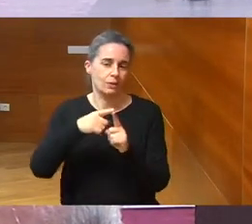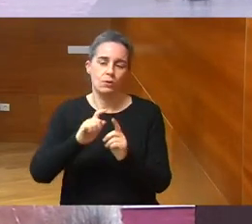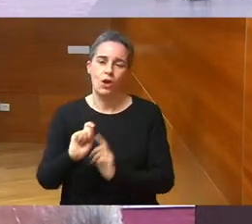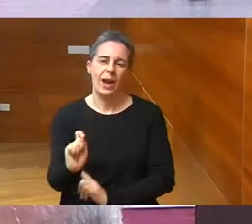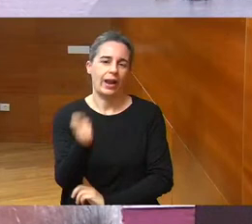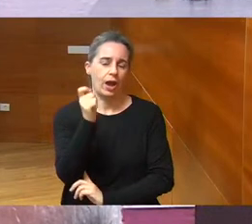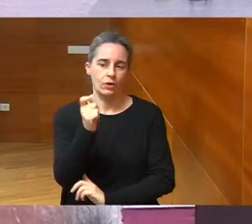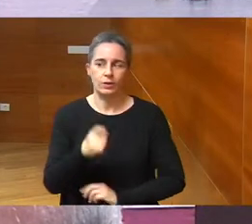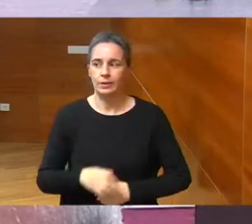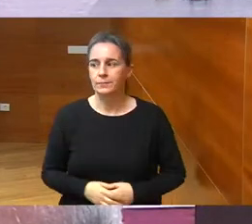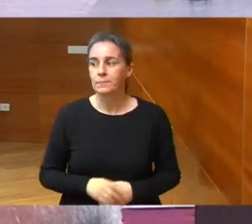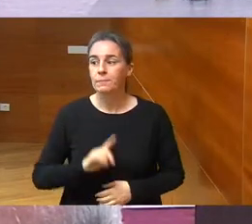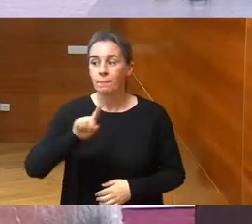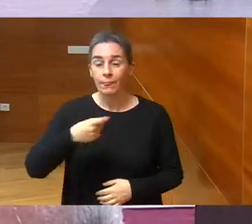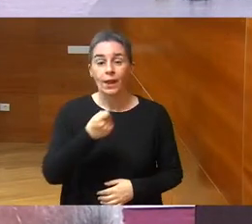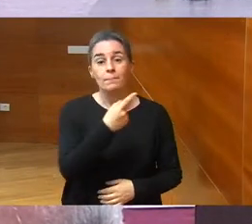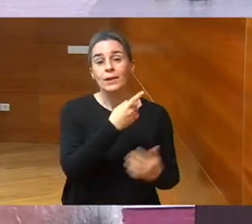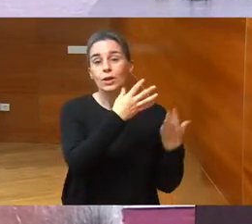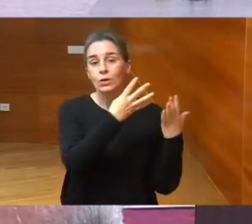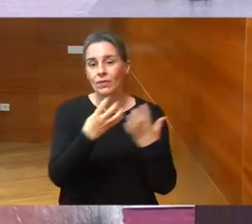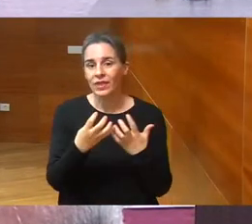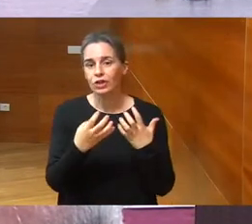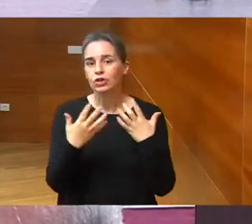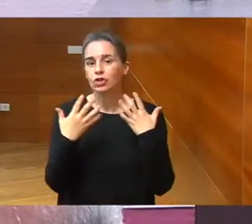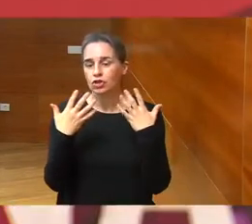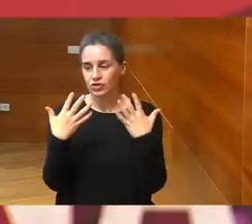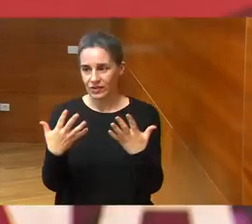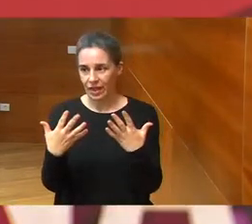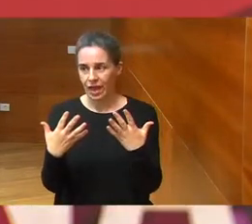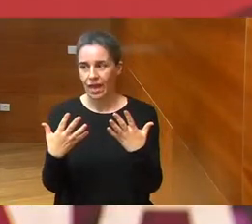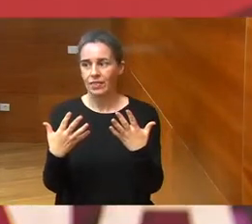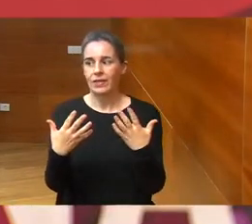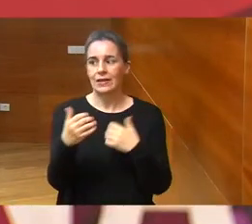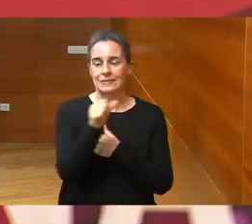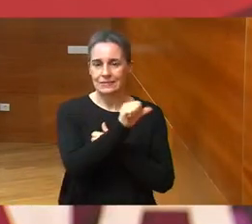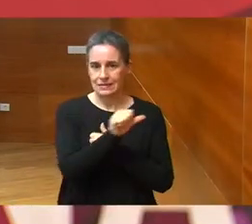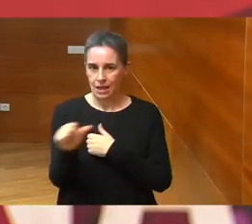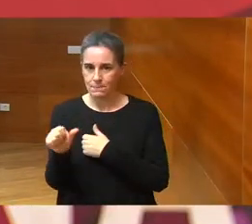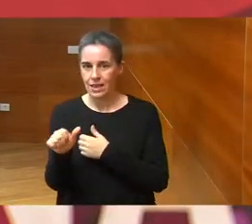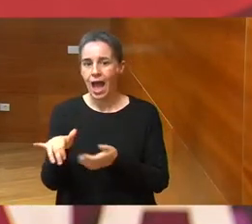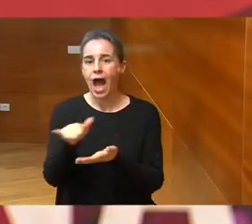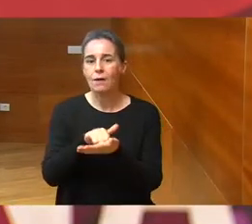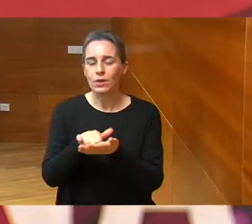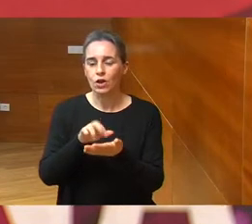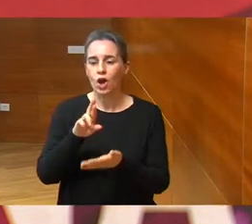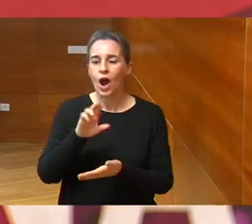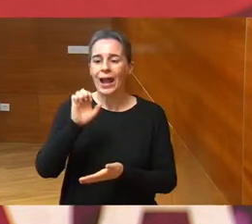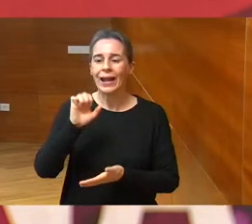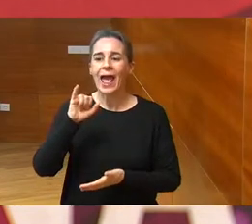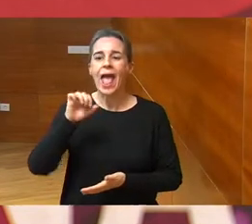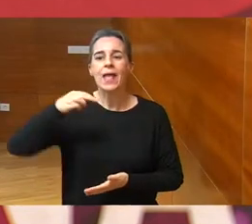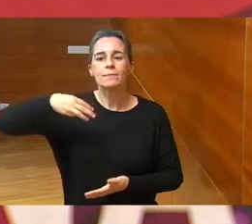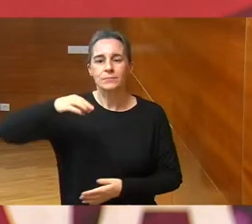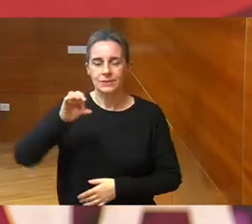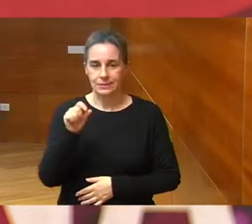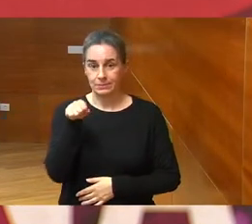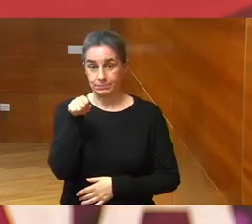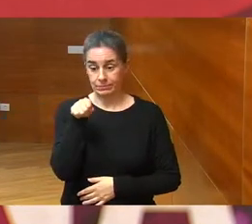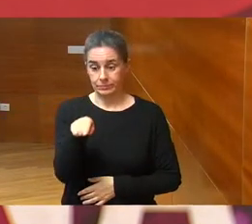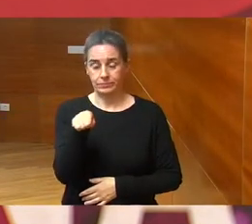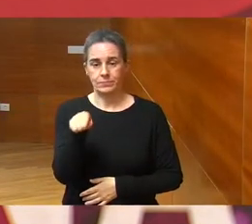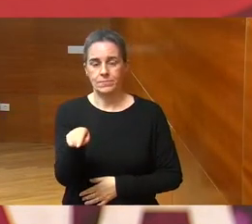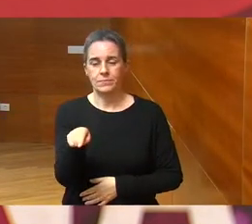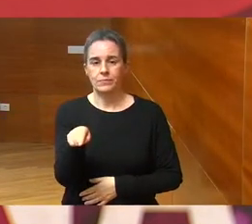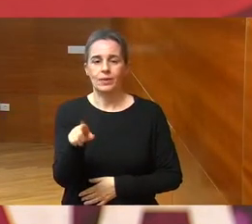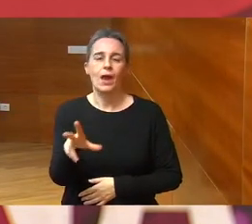que en reims en 1910 en la semana de Aviación de reims tenemos bueno